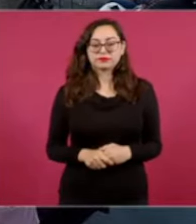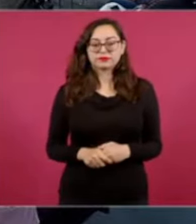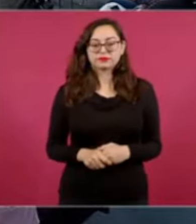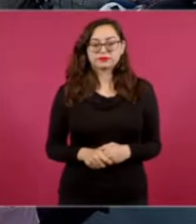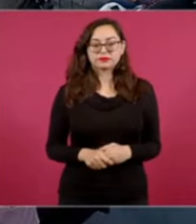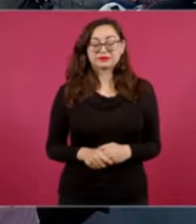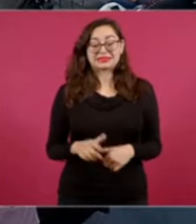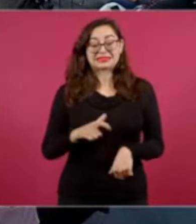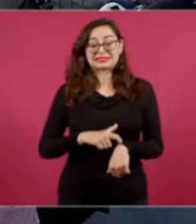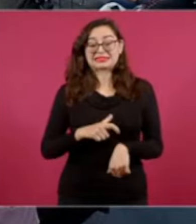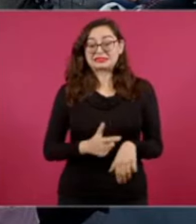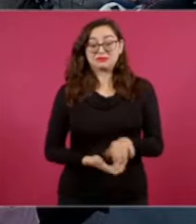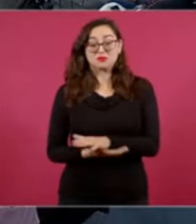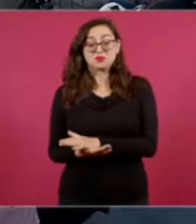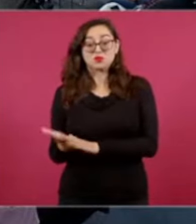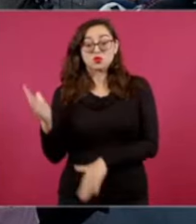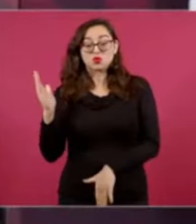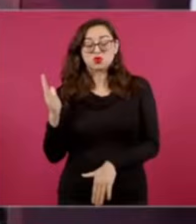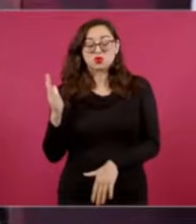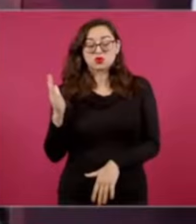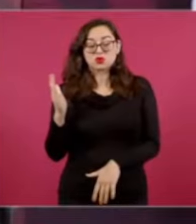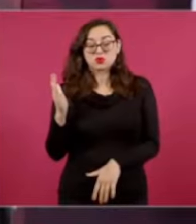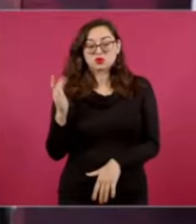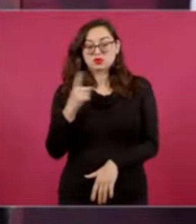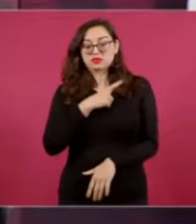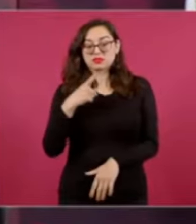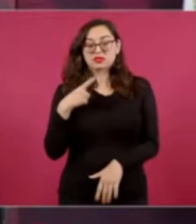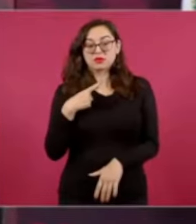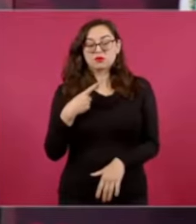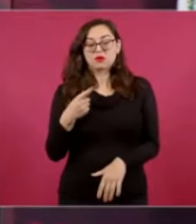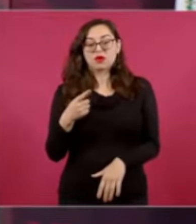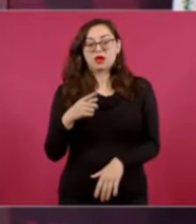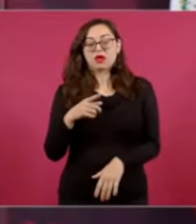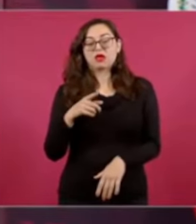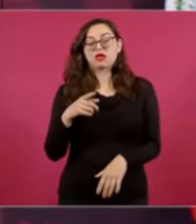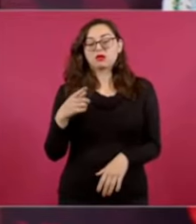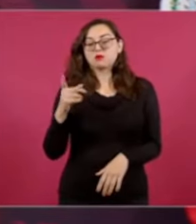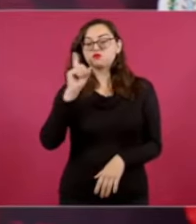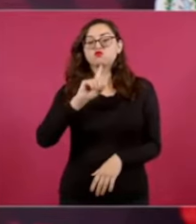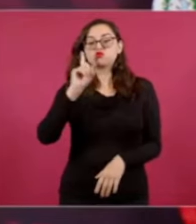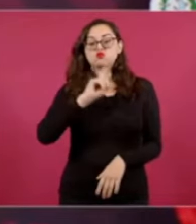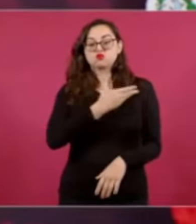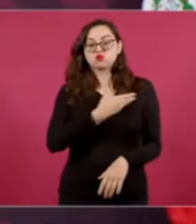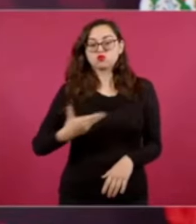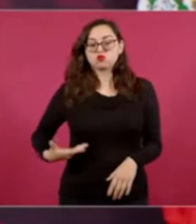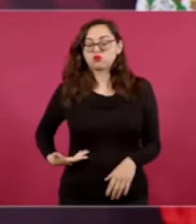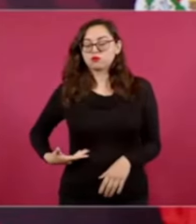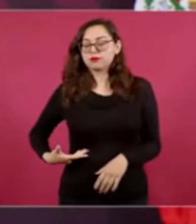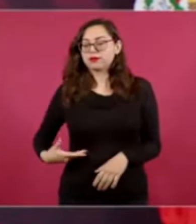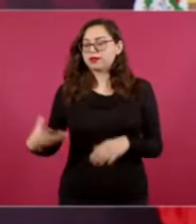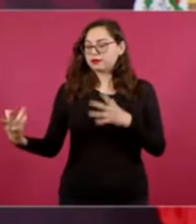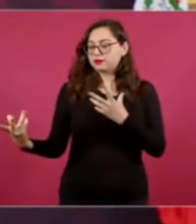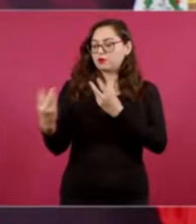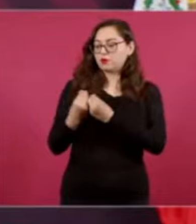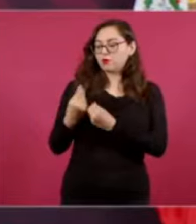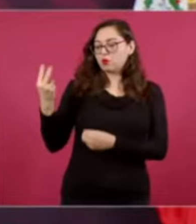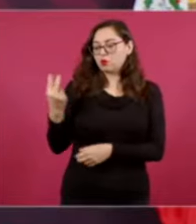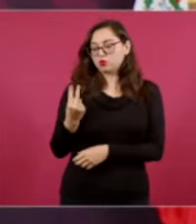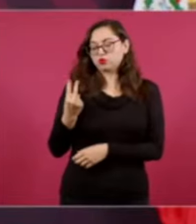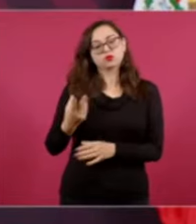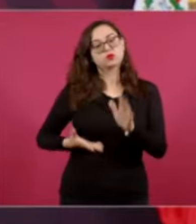Nos tenemos que ir porque vamos con la presidenta electa, vamos a una gira fin de